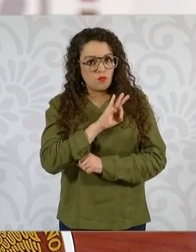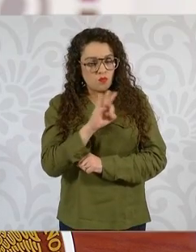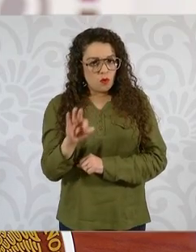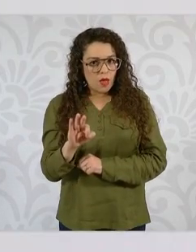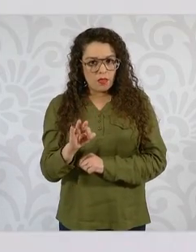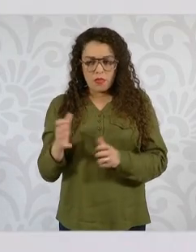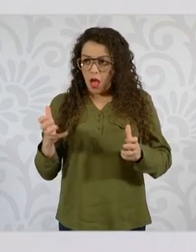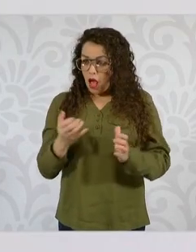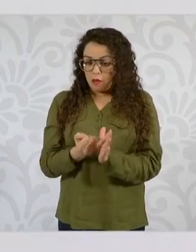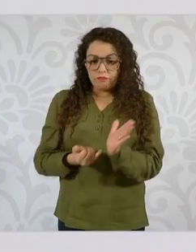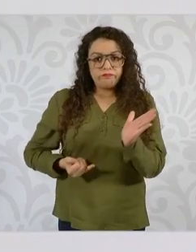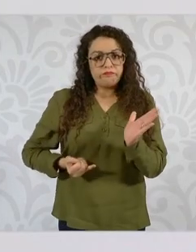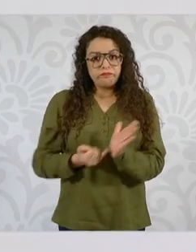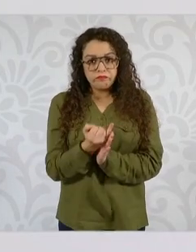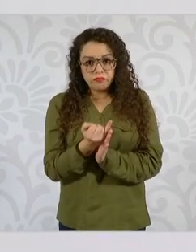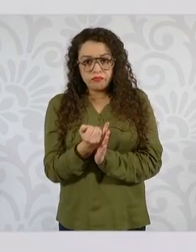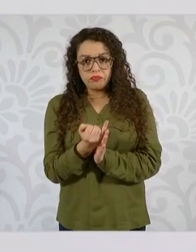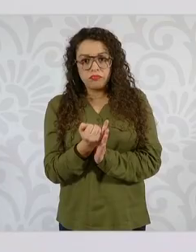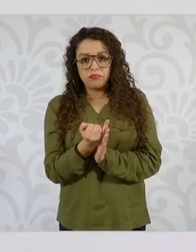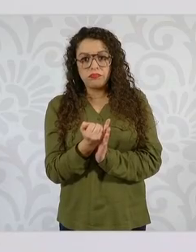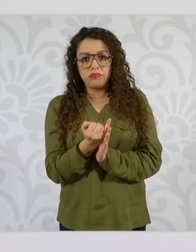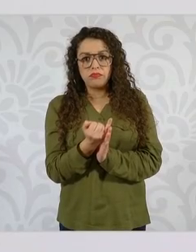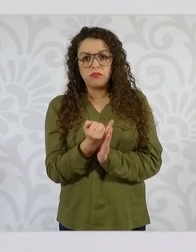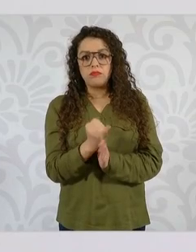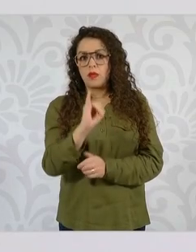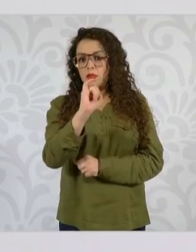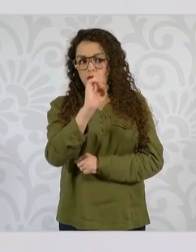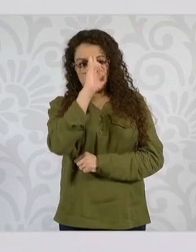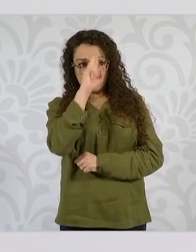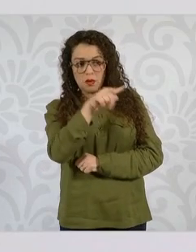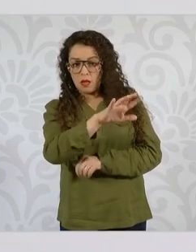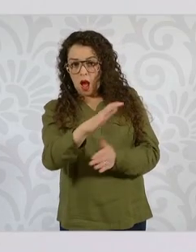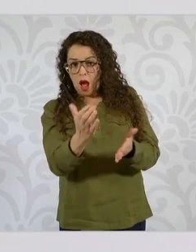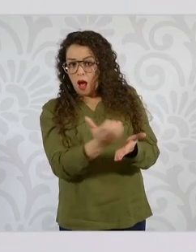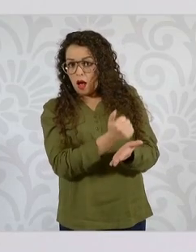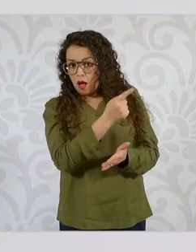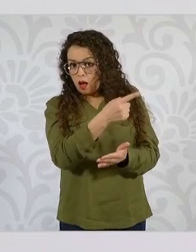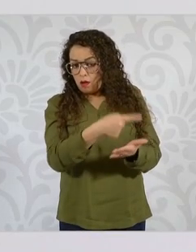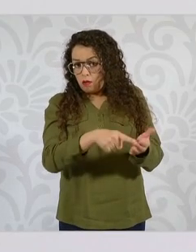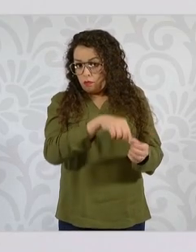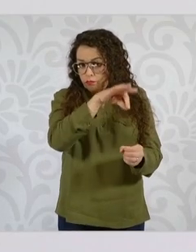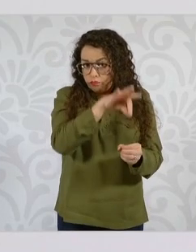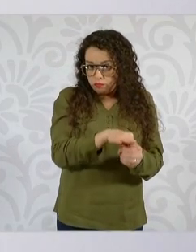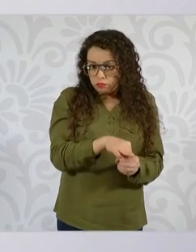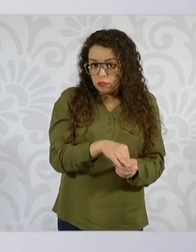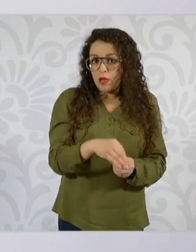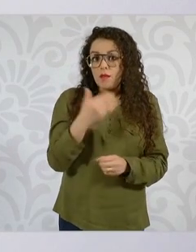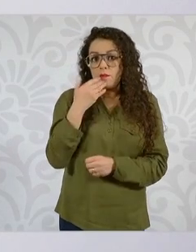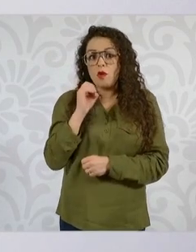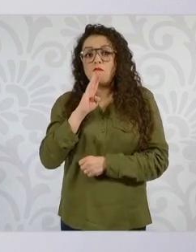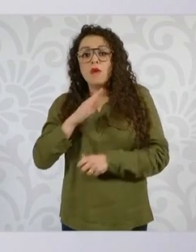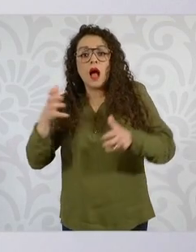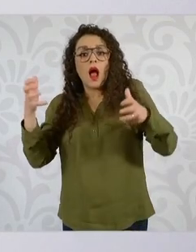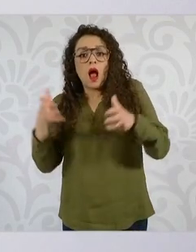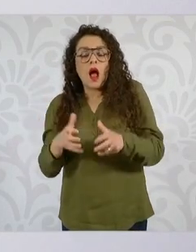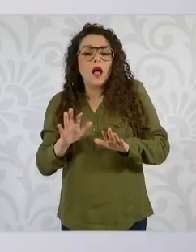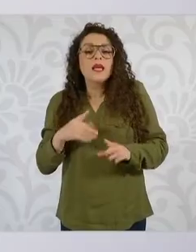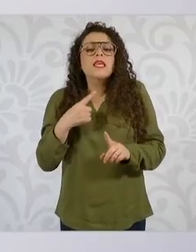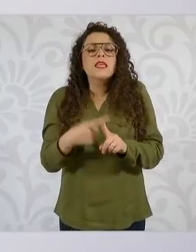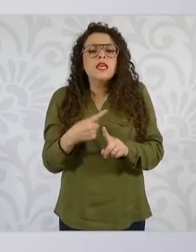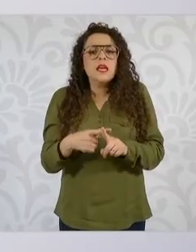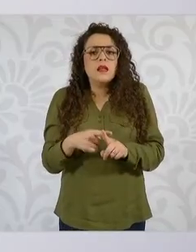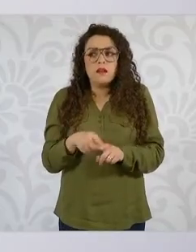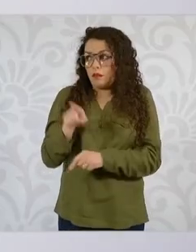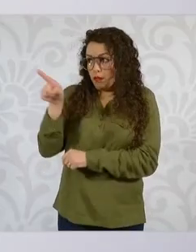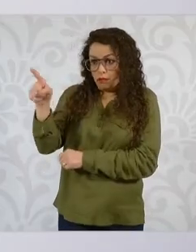si procede o no una elección decir si se realizó bien o mal no